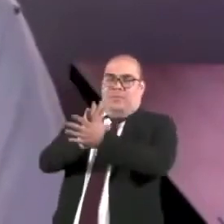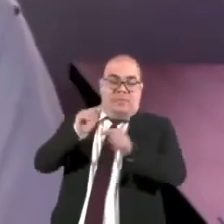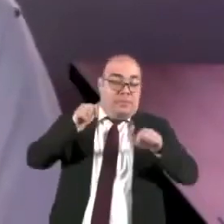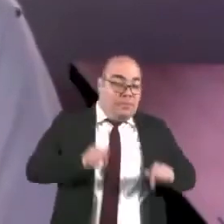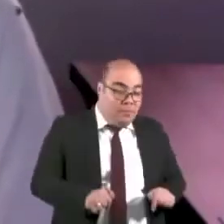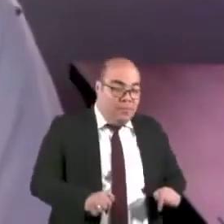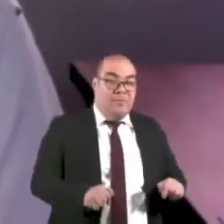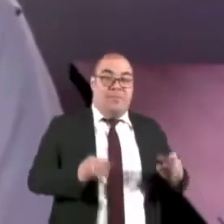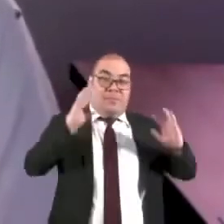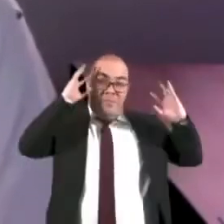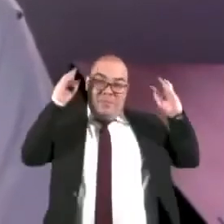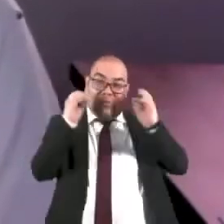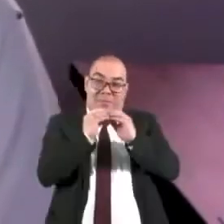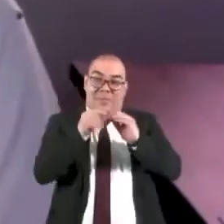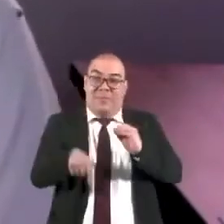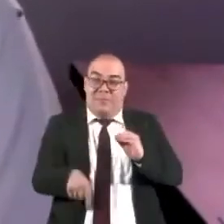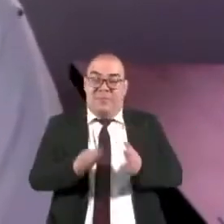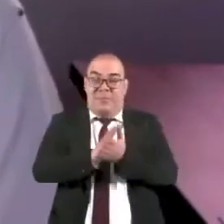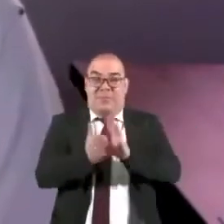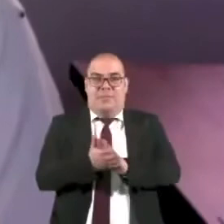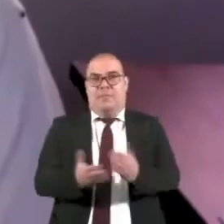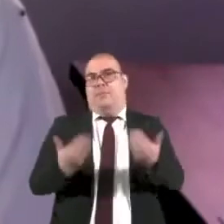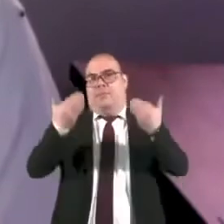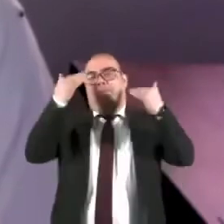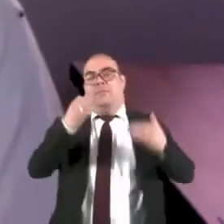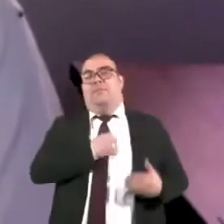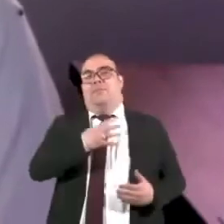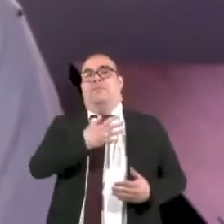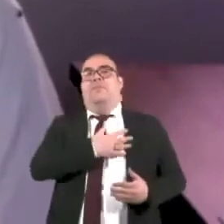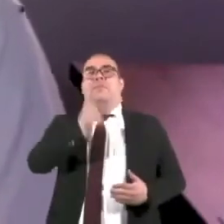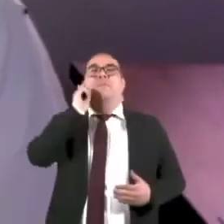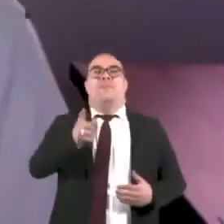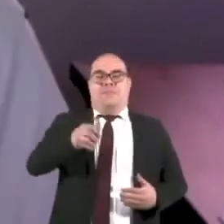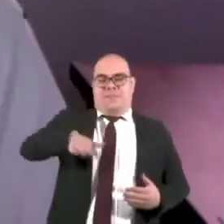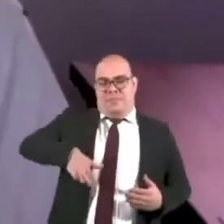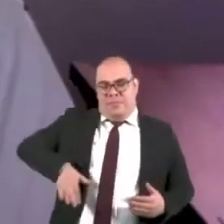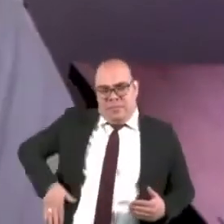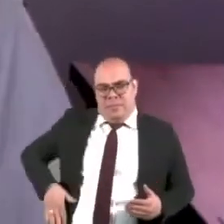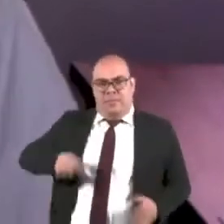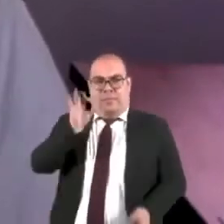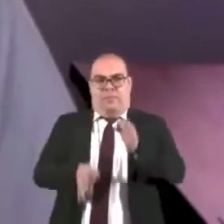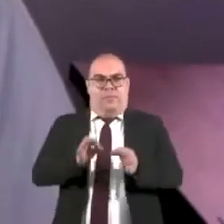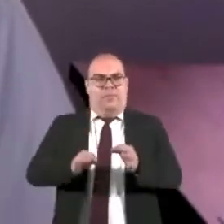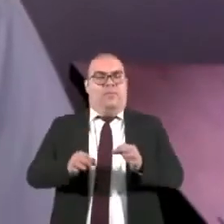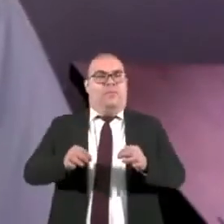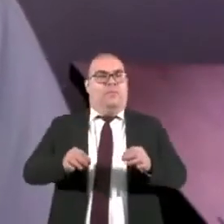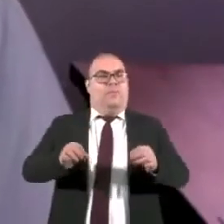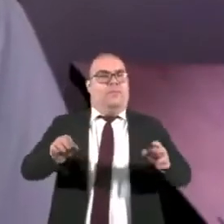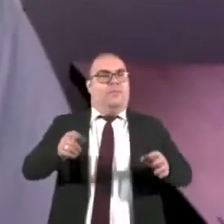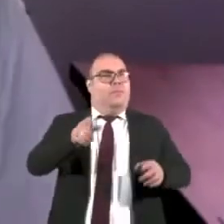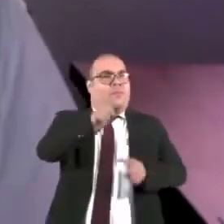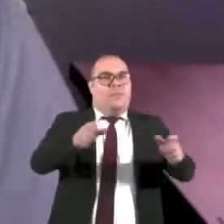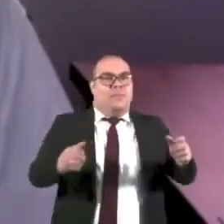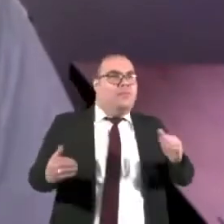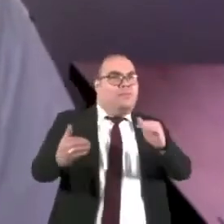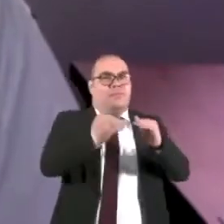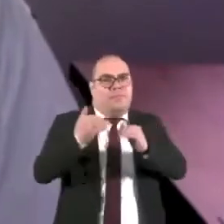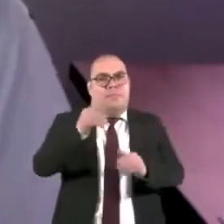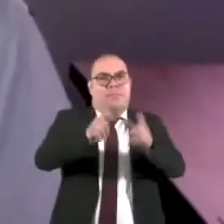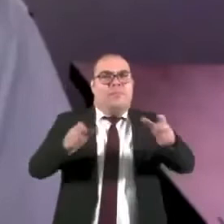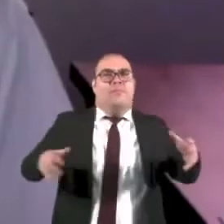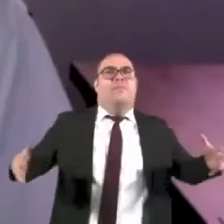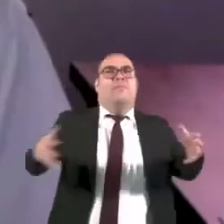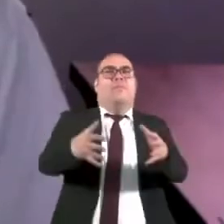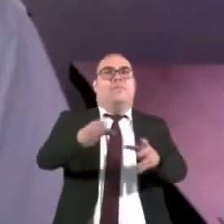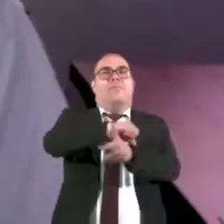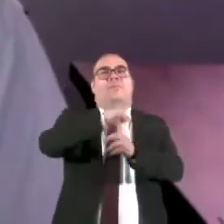tiene Colombia para dejar atrás la violencia, el atraso y la injusticia social. La Comisión de la Verdad tiene una